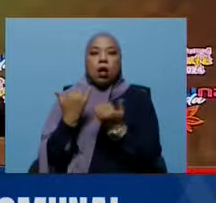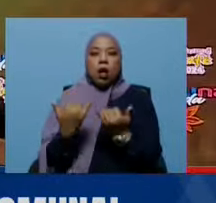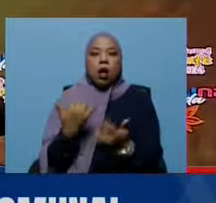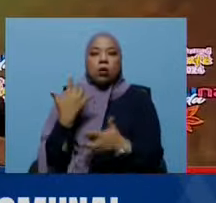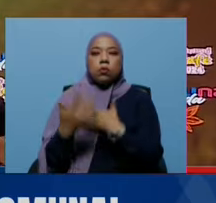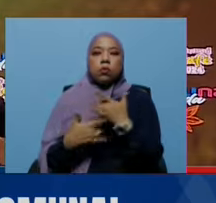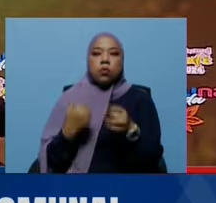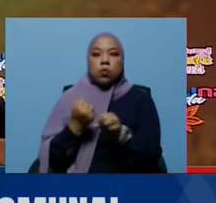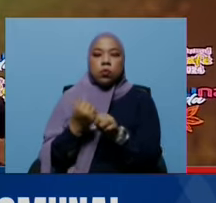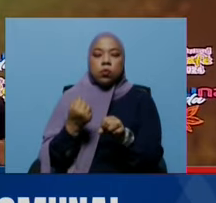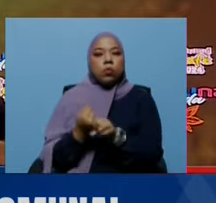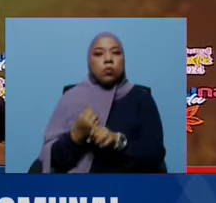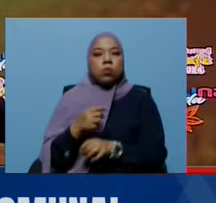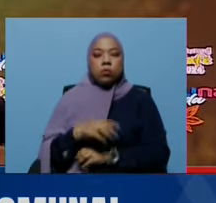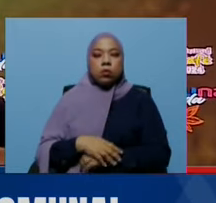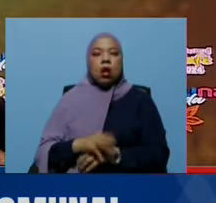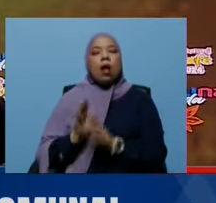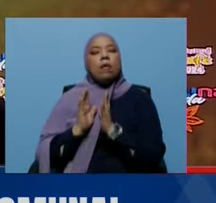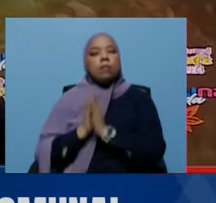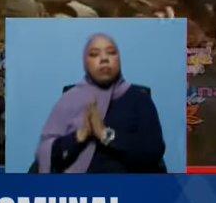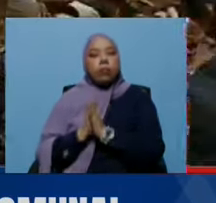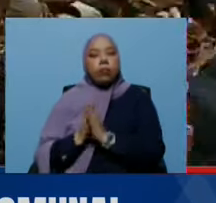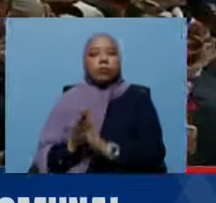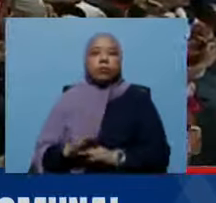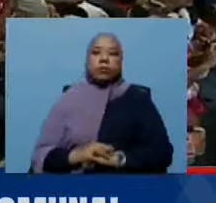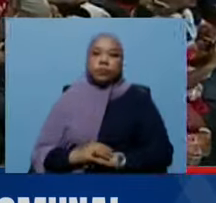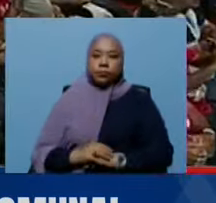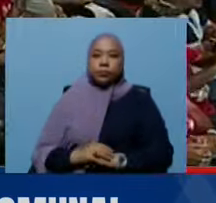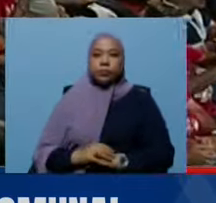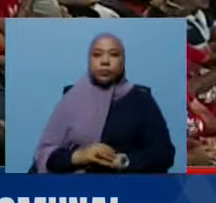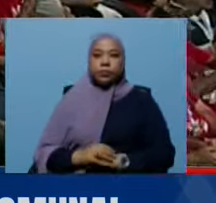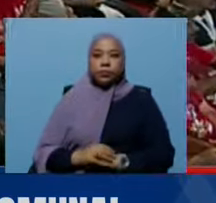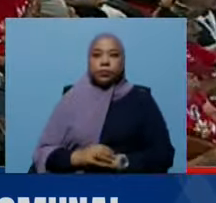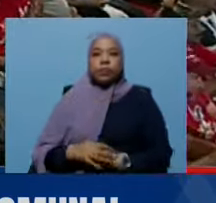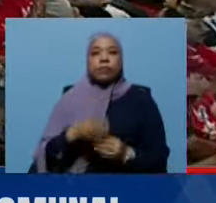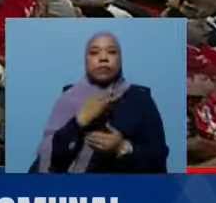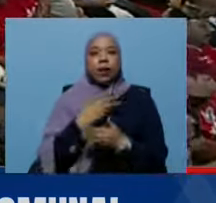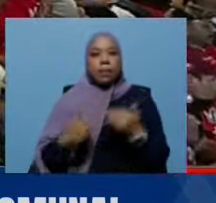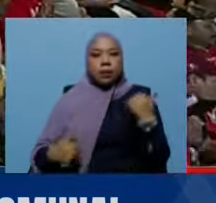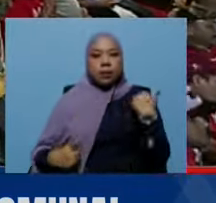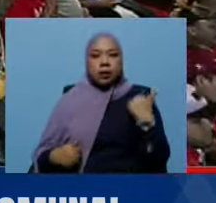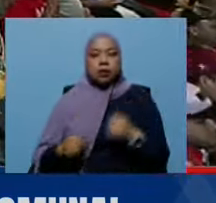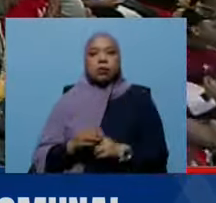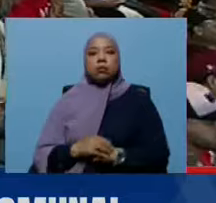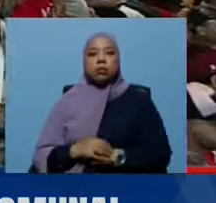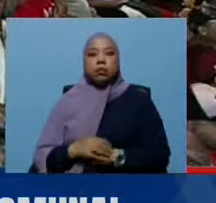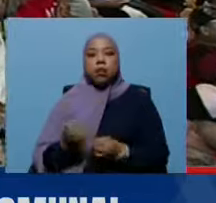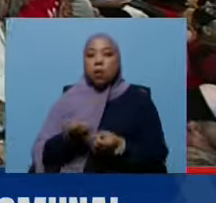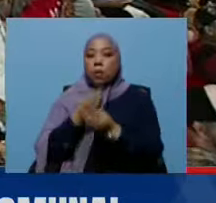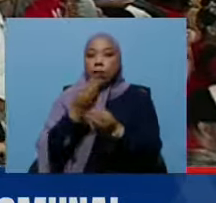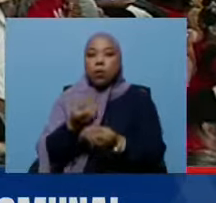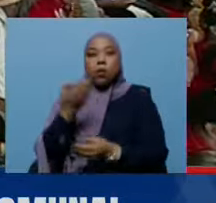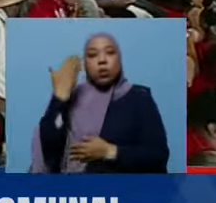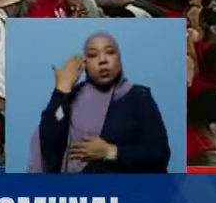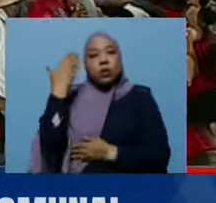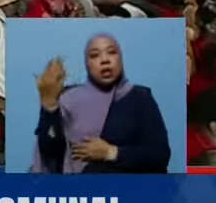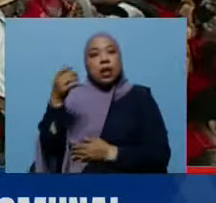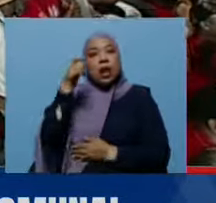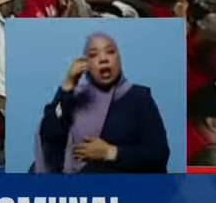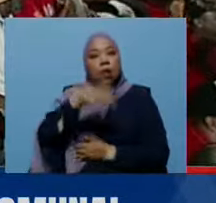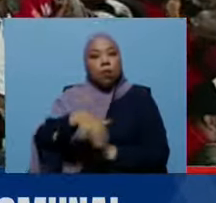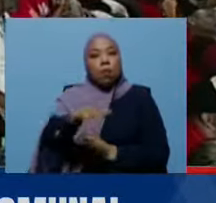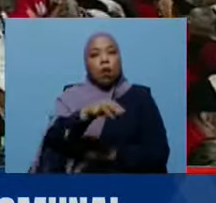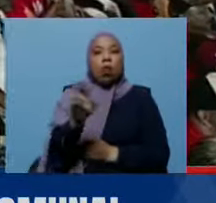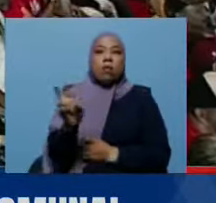Ángel Prado, por favor. Sí, presidente. Queremos enviarle un saludo a todo el pueblo